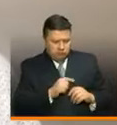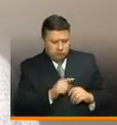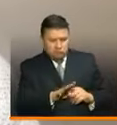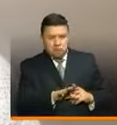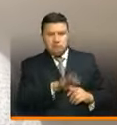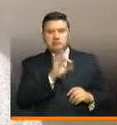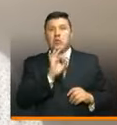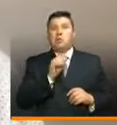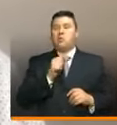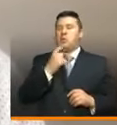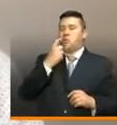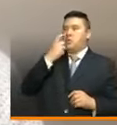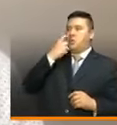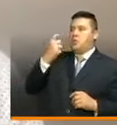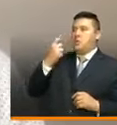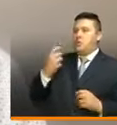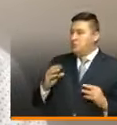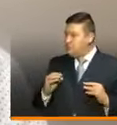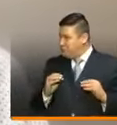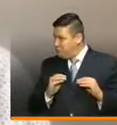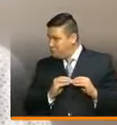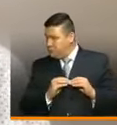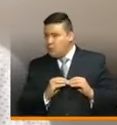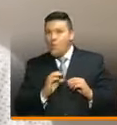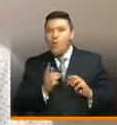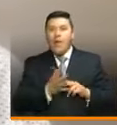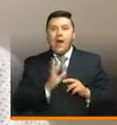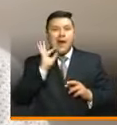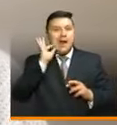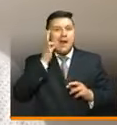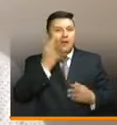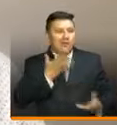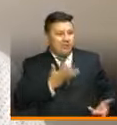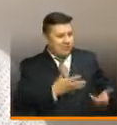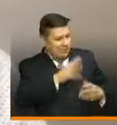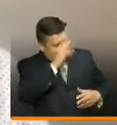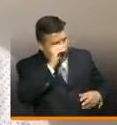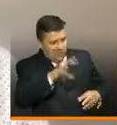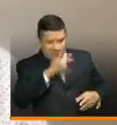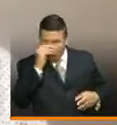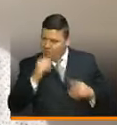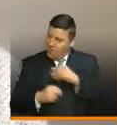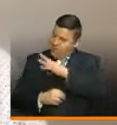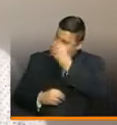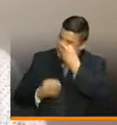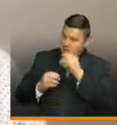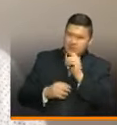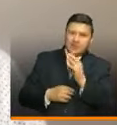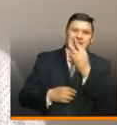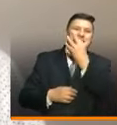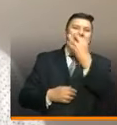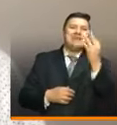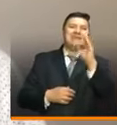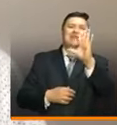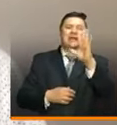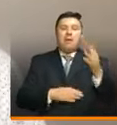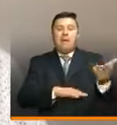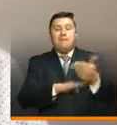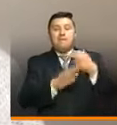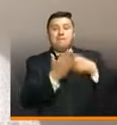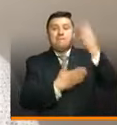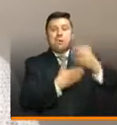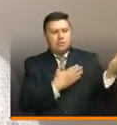siendo un ejercicio increíblemente, además, rico para todos nosotros. Todos aprendimos de los 335 proyectos y todos